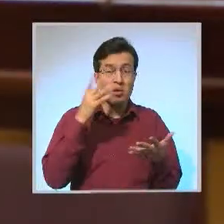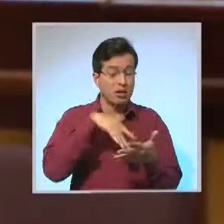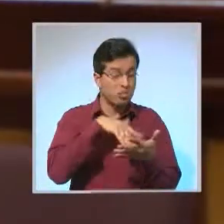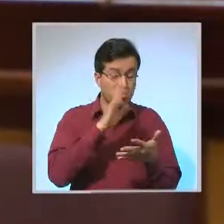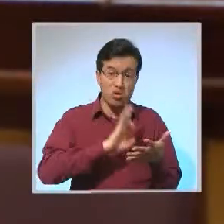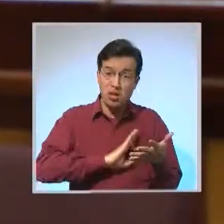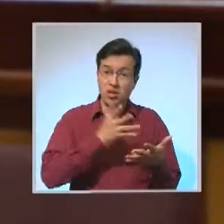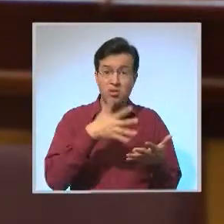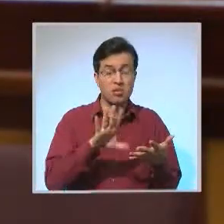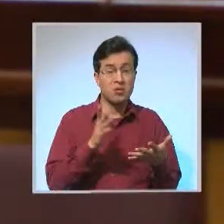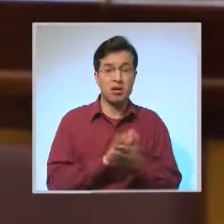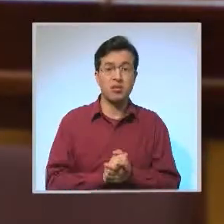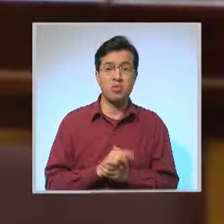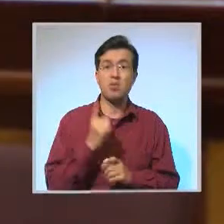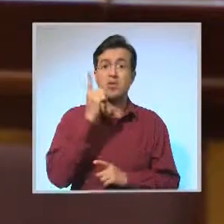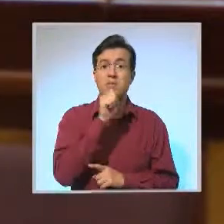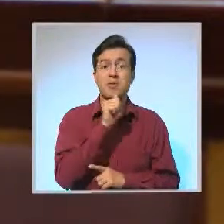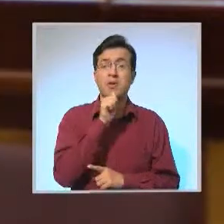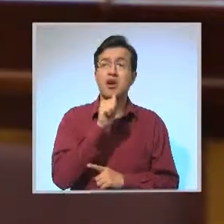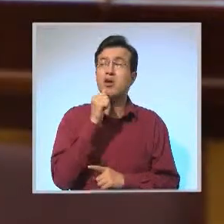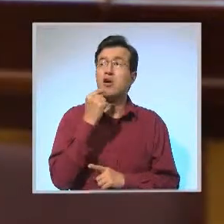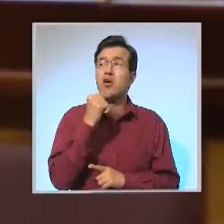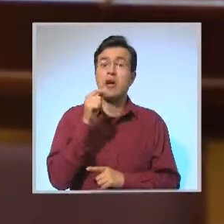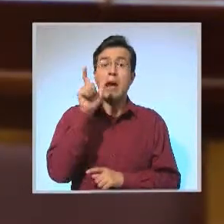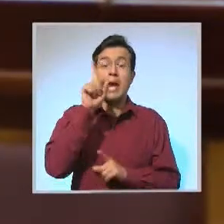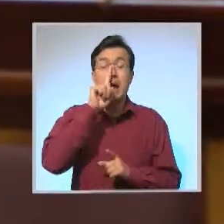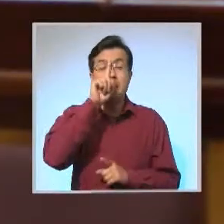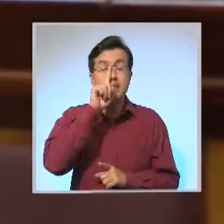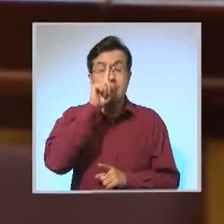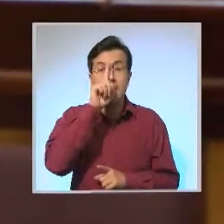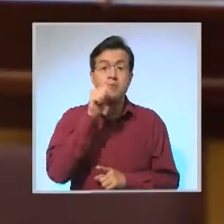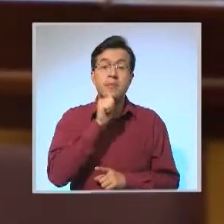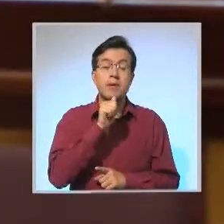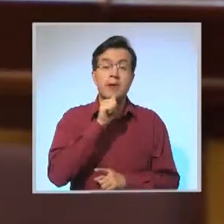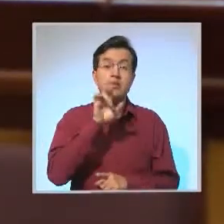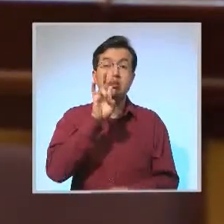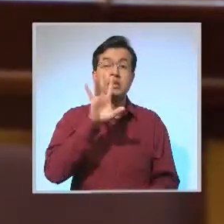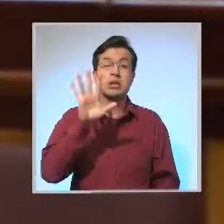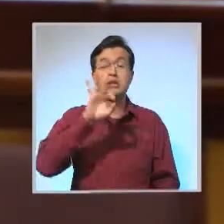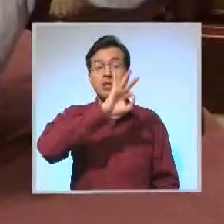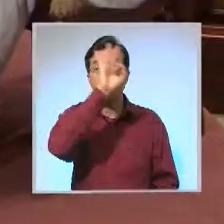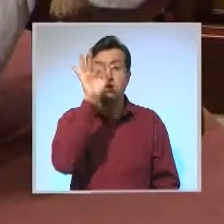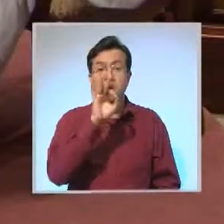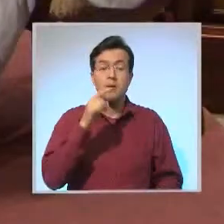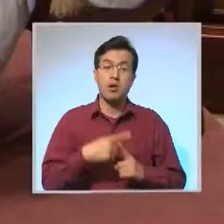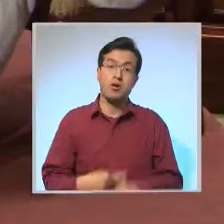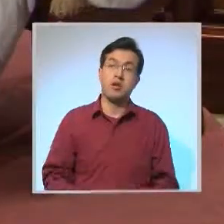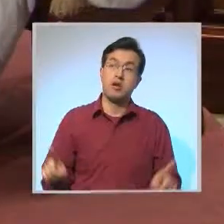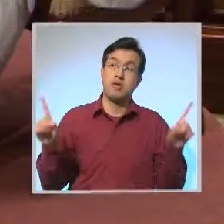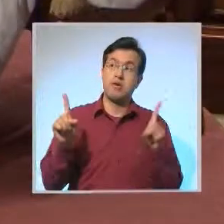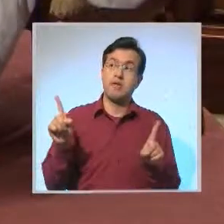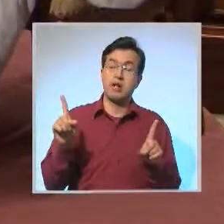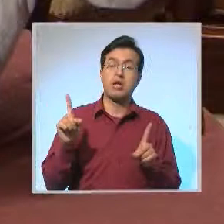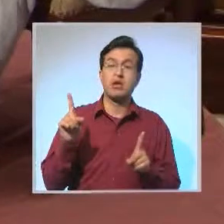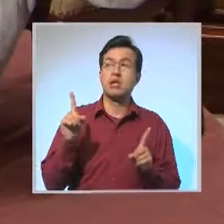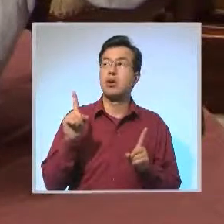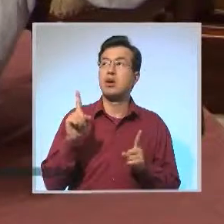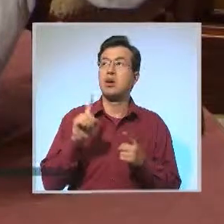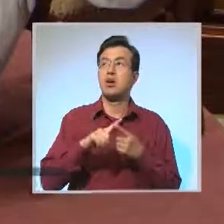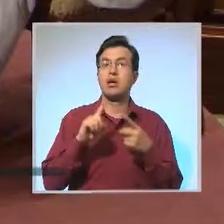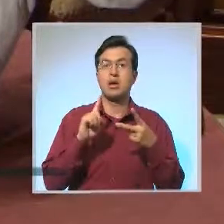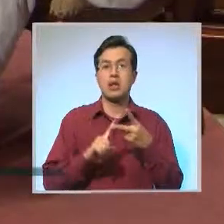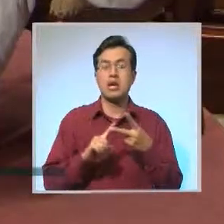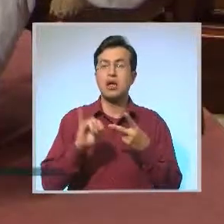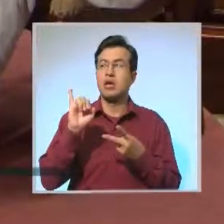en el sector privado únicamente era un 75 por ciento y en las transferencias de los gobiernos autónomos descentralizados que se denomina